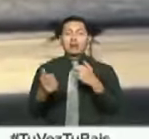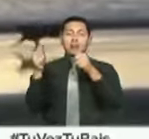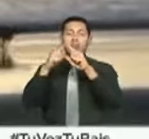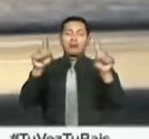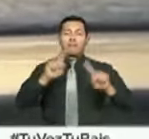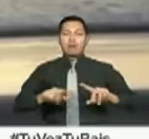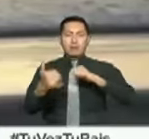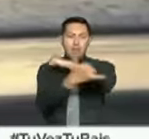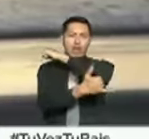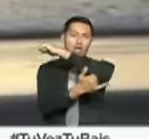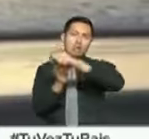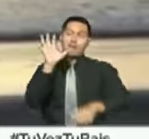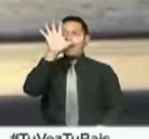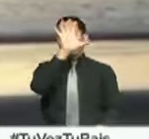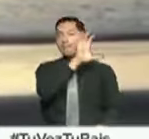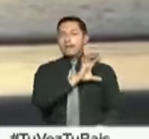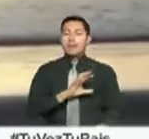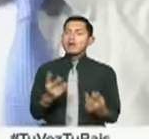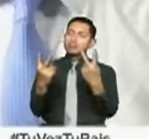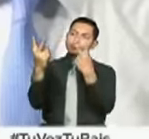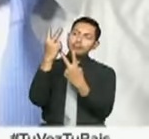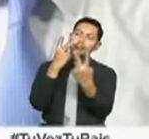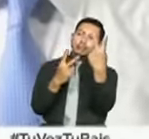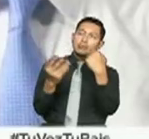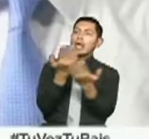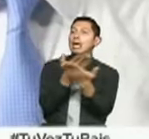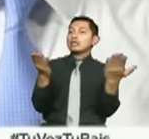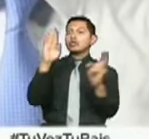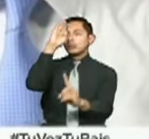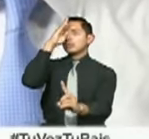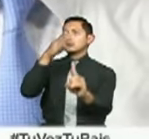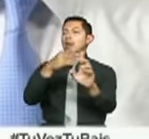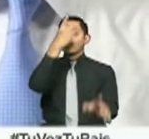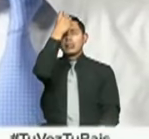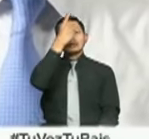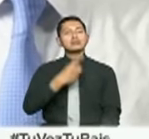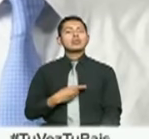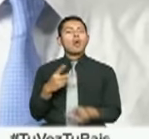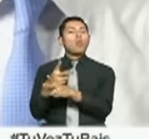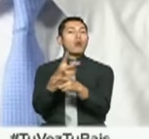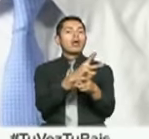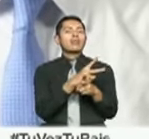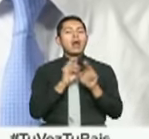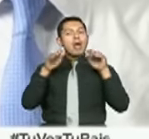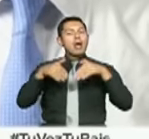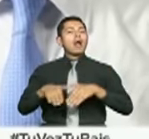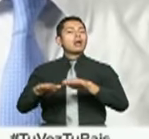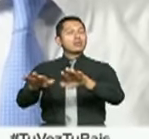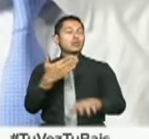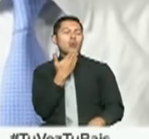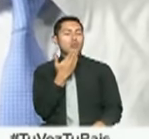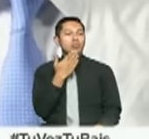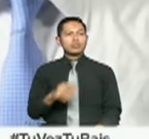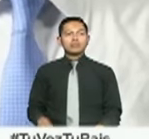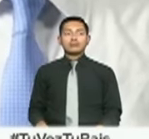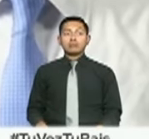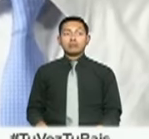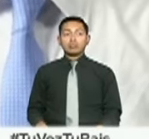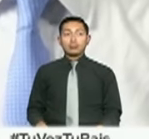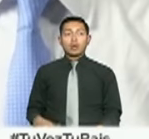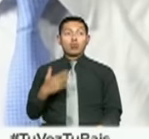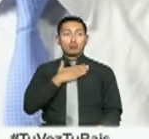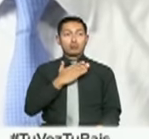toman frente a la conservación de los océanos. Como la mayoría de ustedes, pasé la mayoría de mi vida cerca del